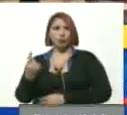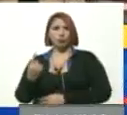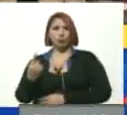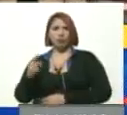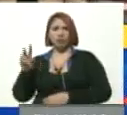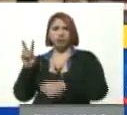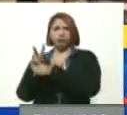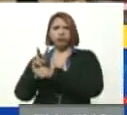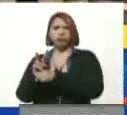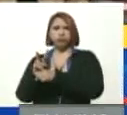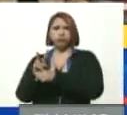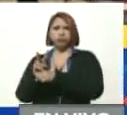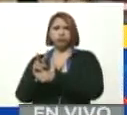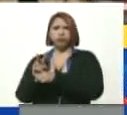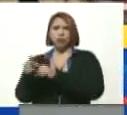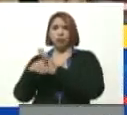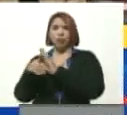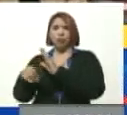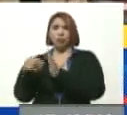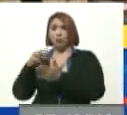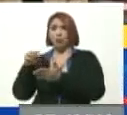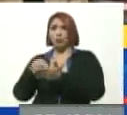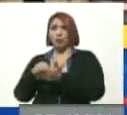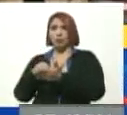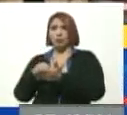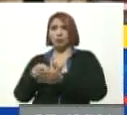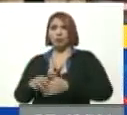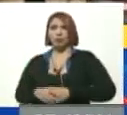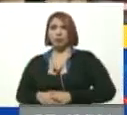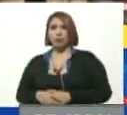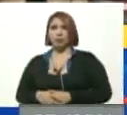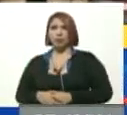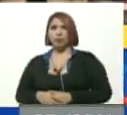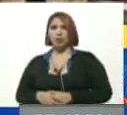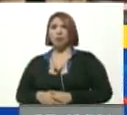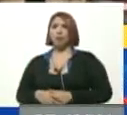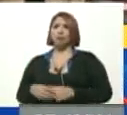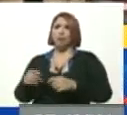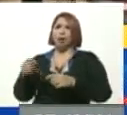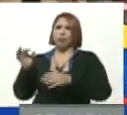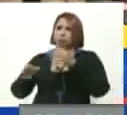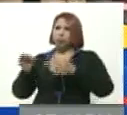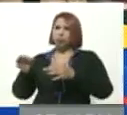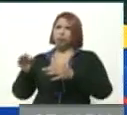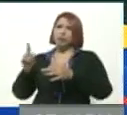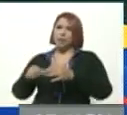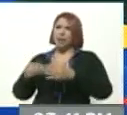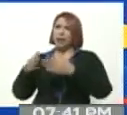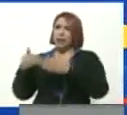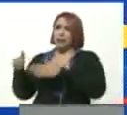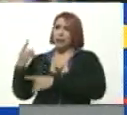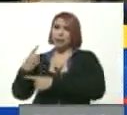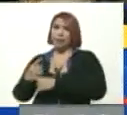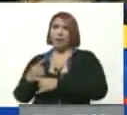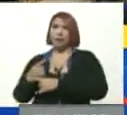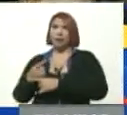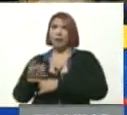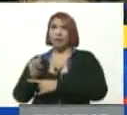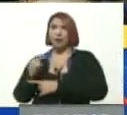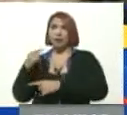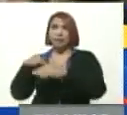violenta los derechos nacionales, el debido proceso, entre otras cosas, y las garantías que debe generar un sistema